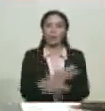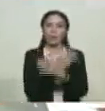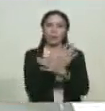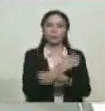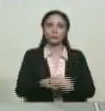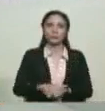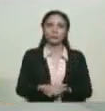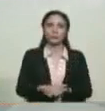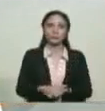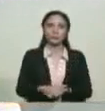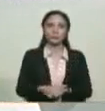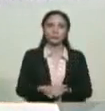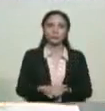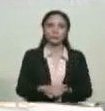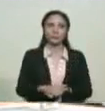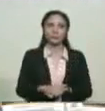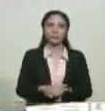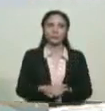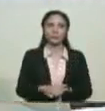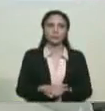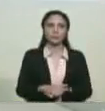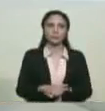Colonia.